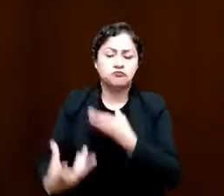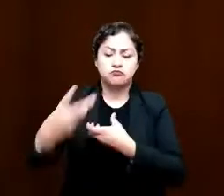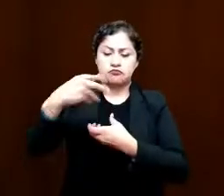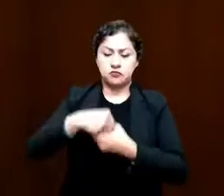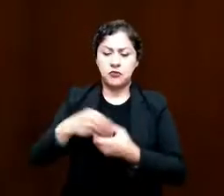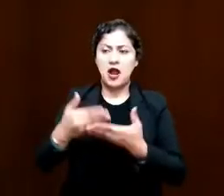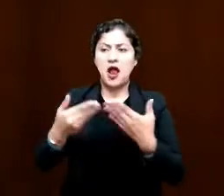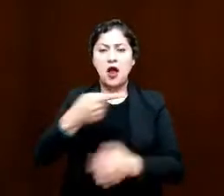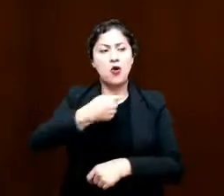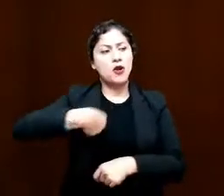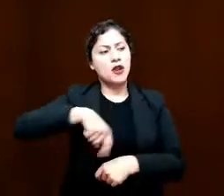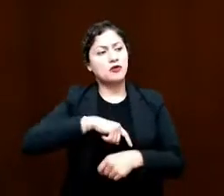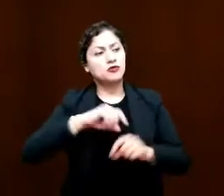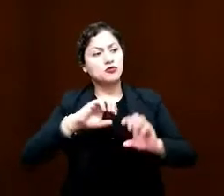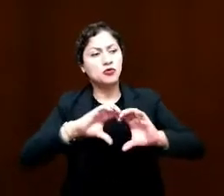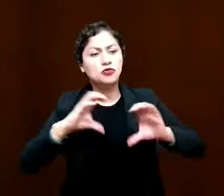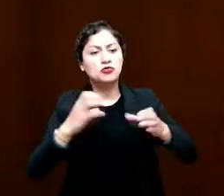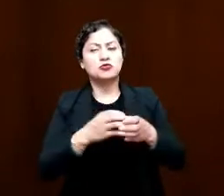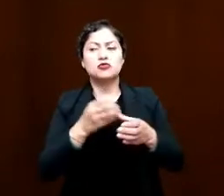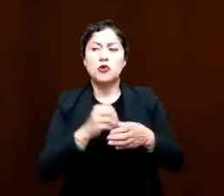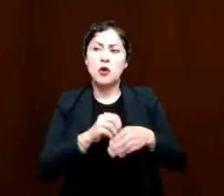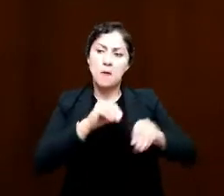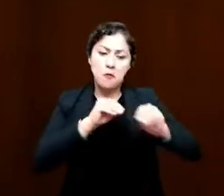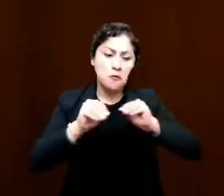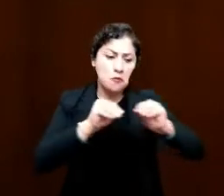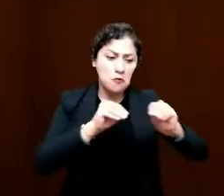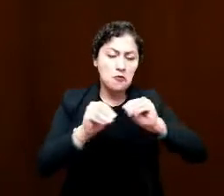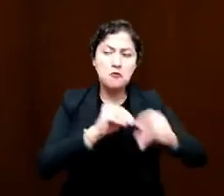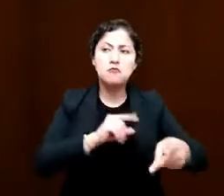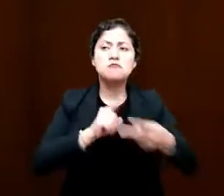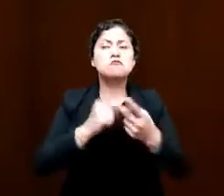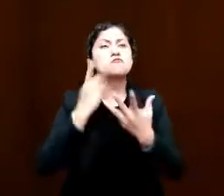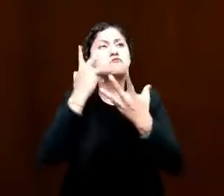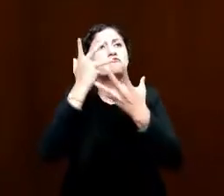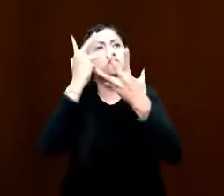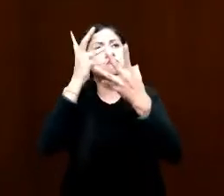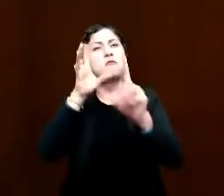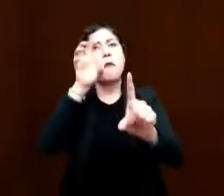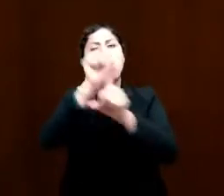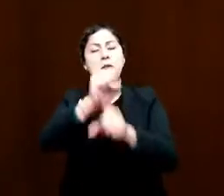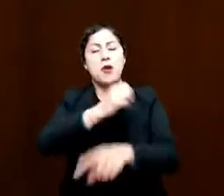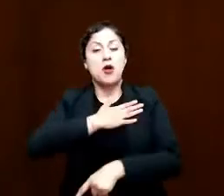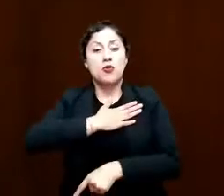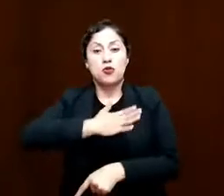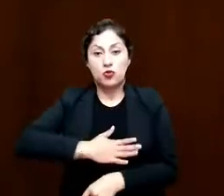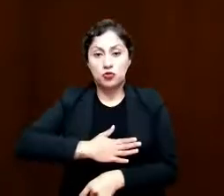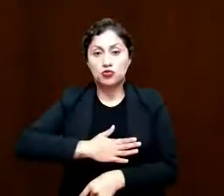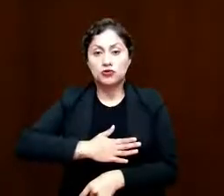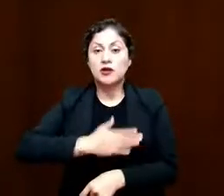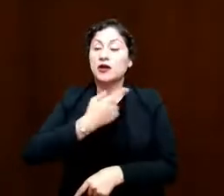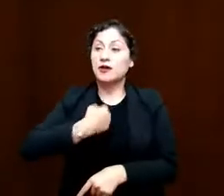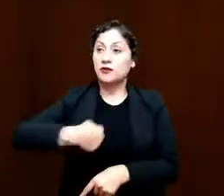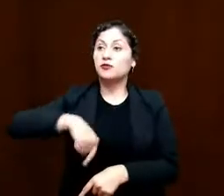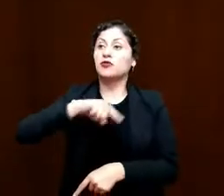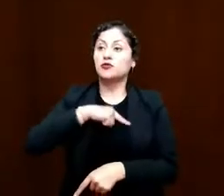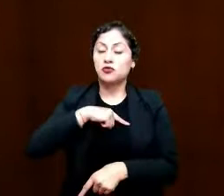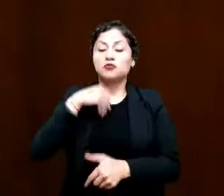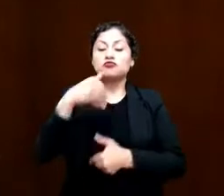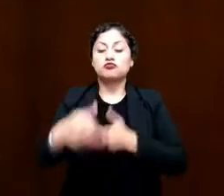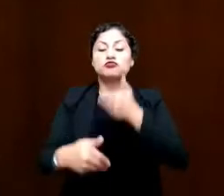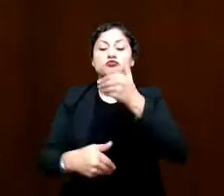con estructura con esperanza con anhelos de justicia y vamos a conseguir